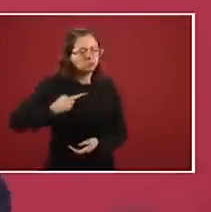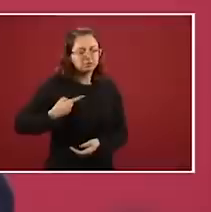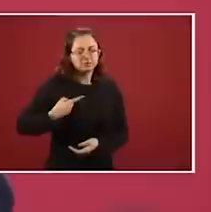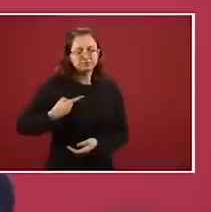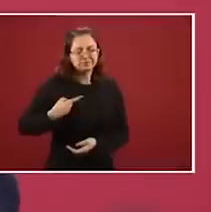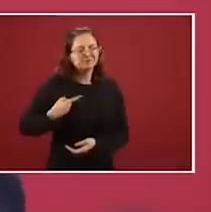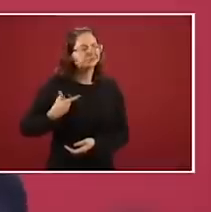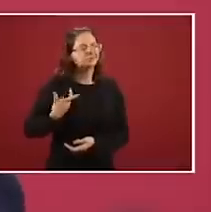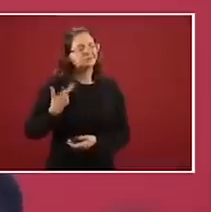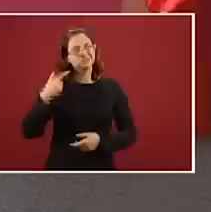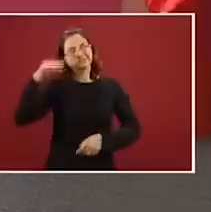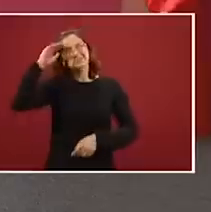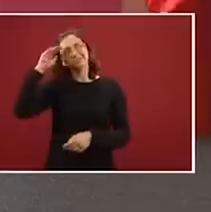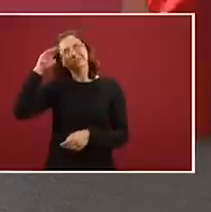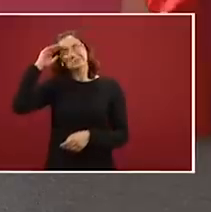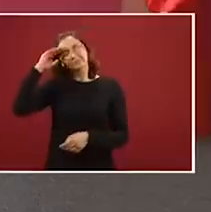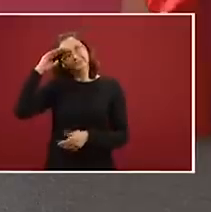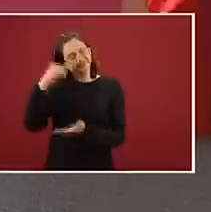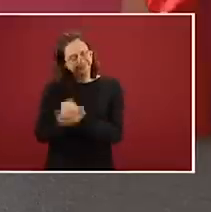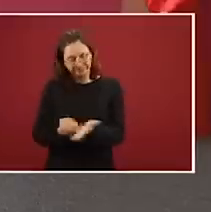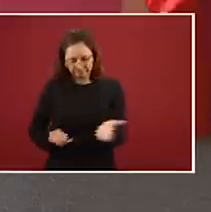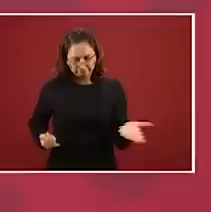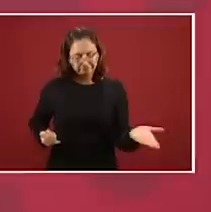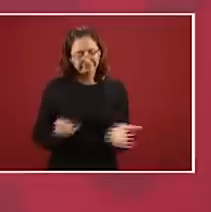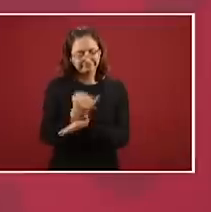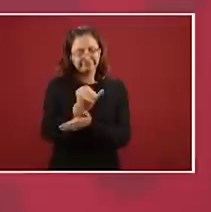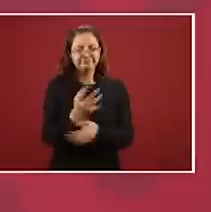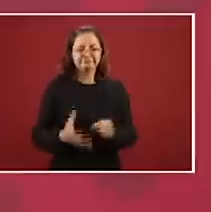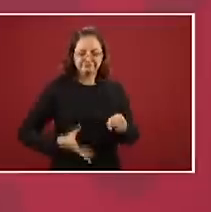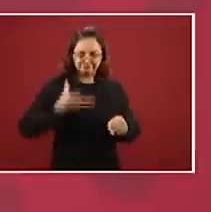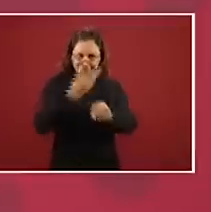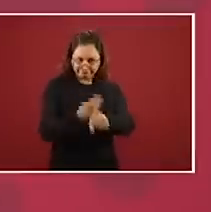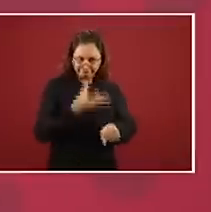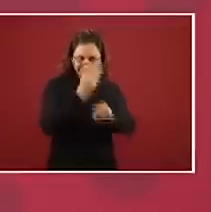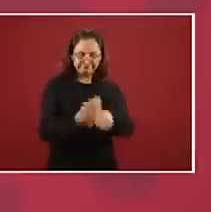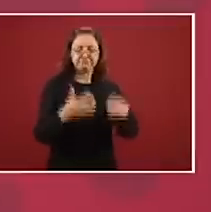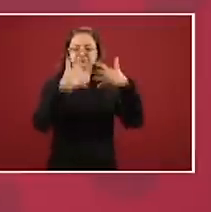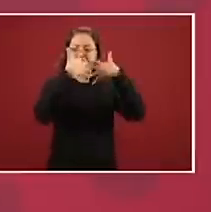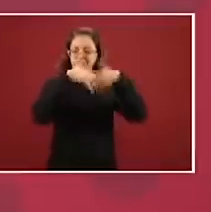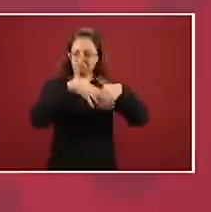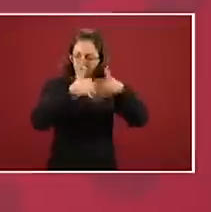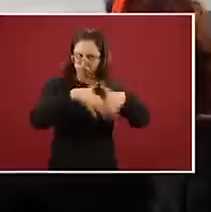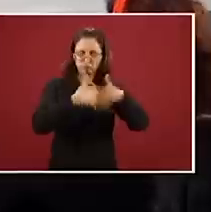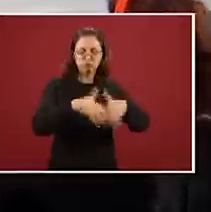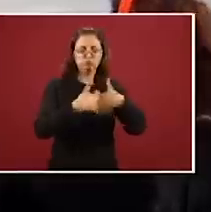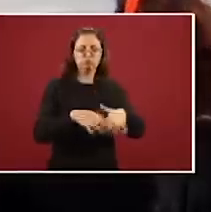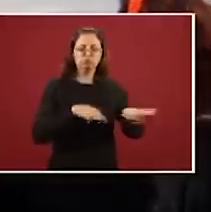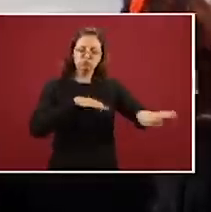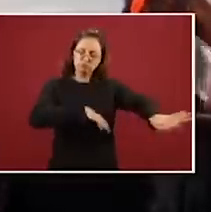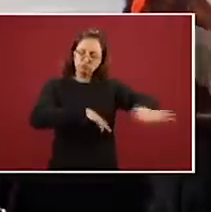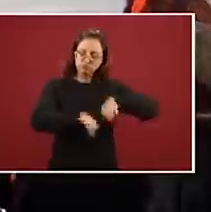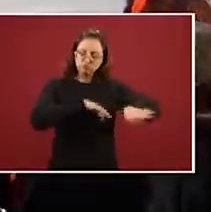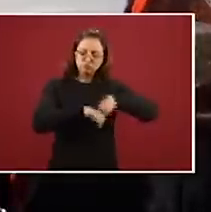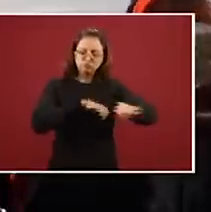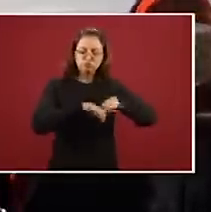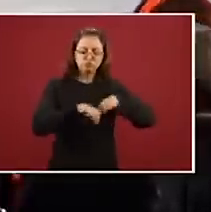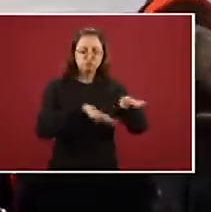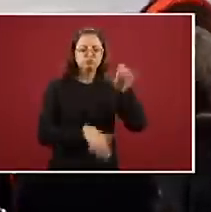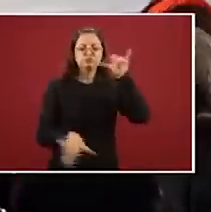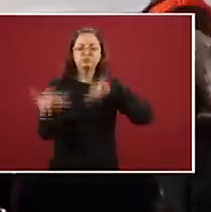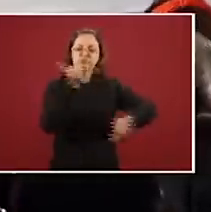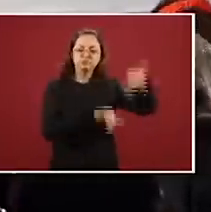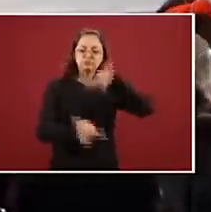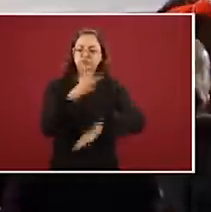Entonces ya tomamos la decisión de que las vamos a poner a producir para tener